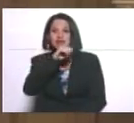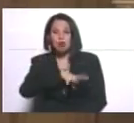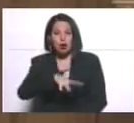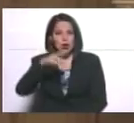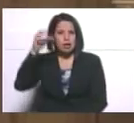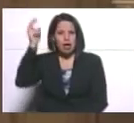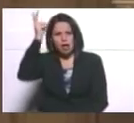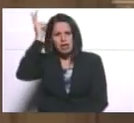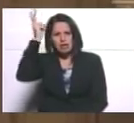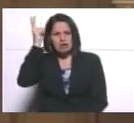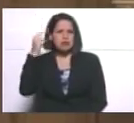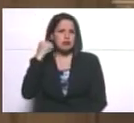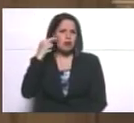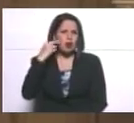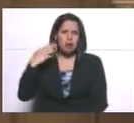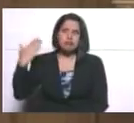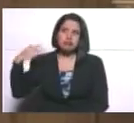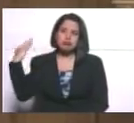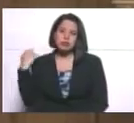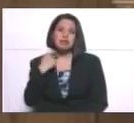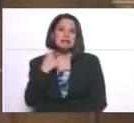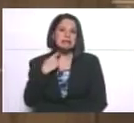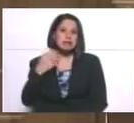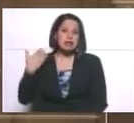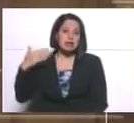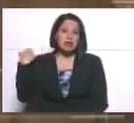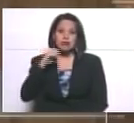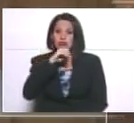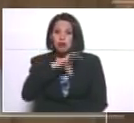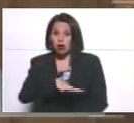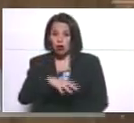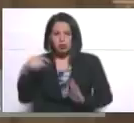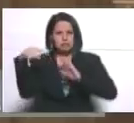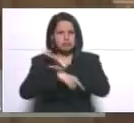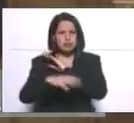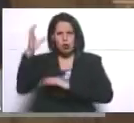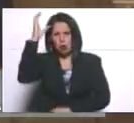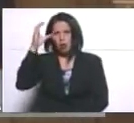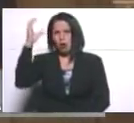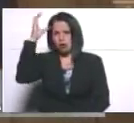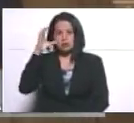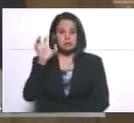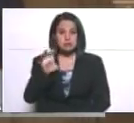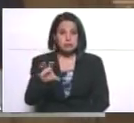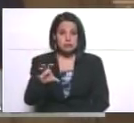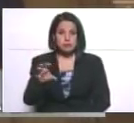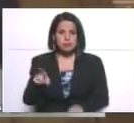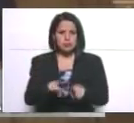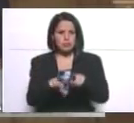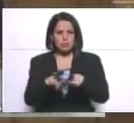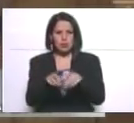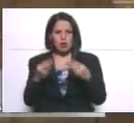afrodescendientes, profundizar más en nuestra conciencia patriótica, antiimperialista,